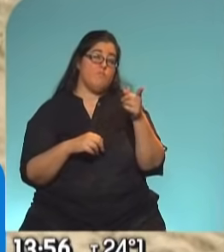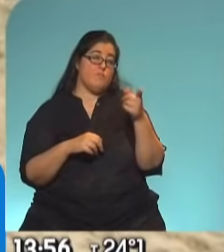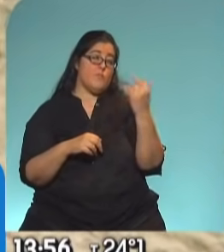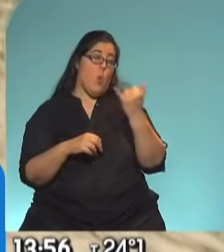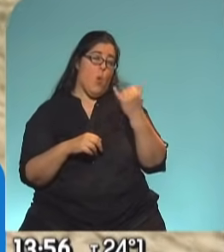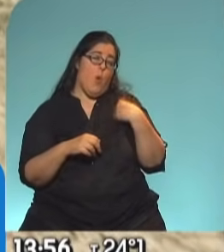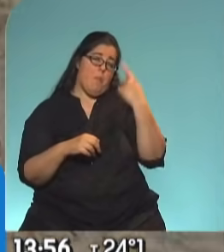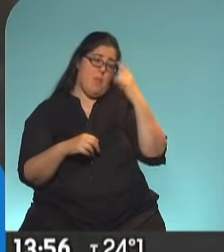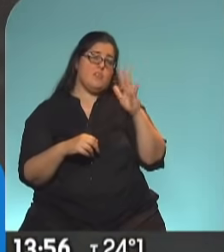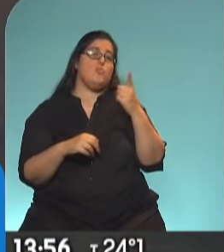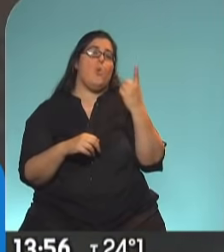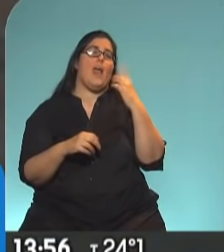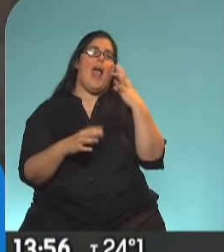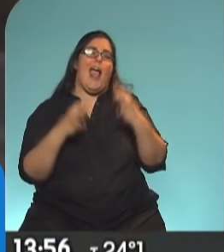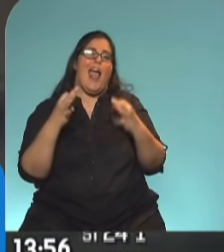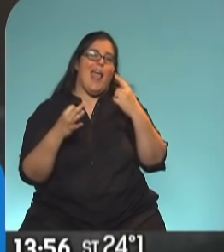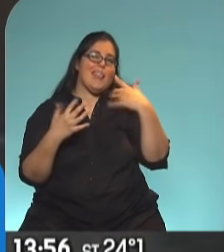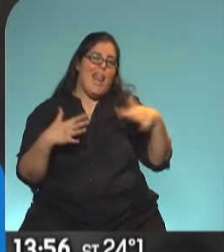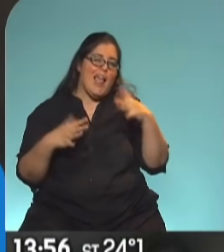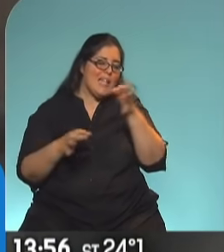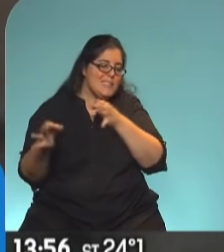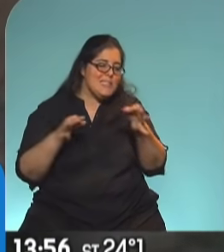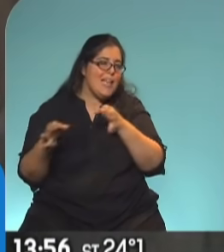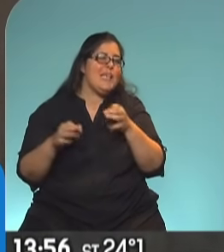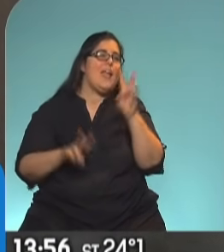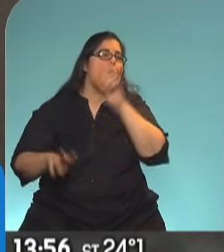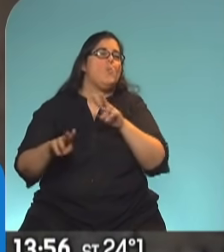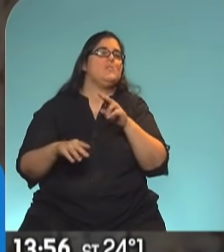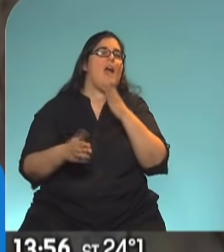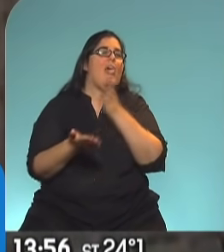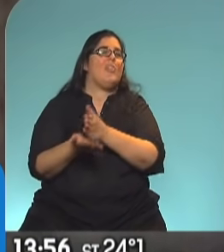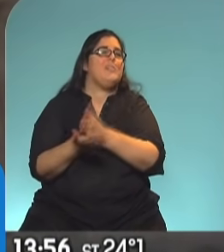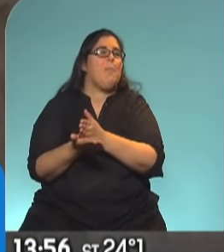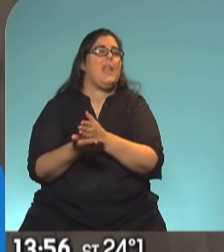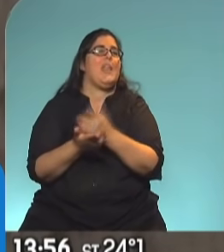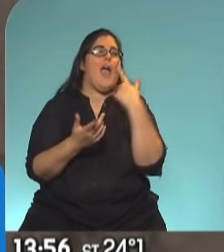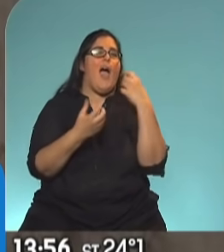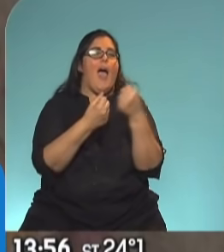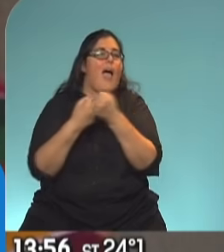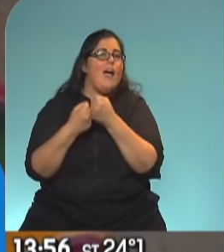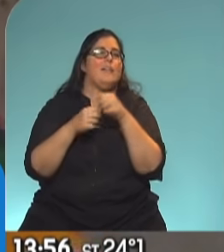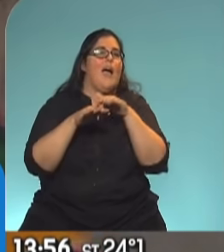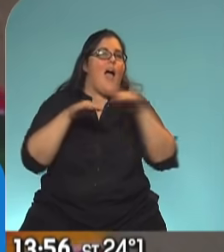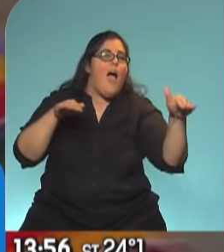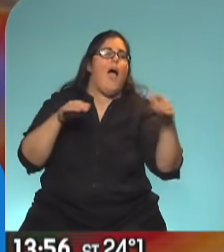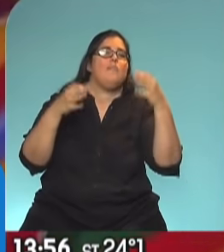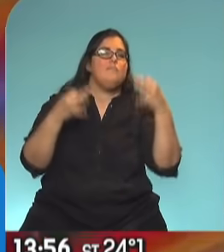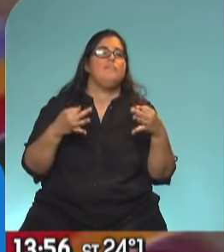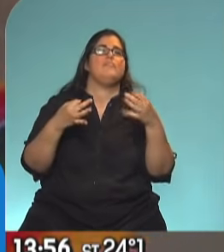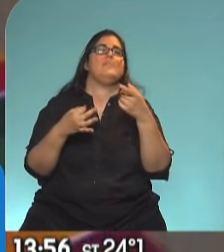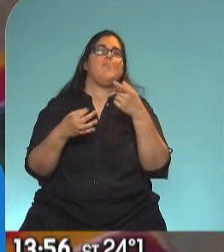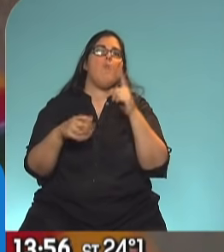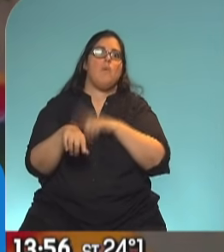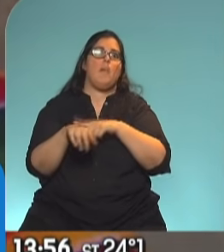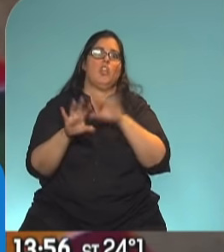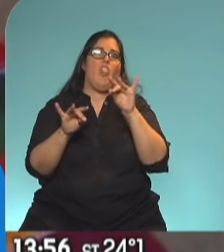inteligencia organizativa del MAS, ¿no? Que logró mantener la disciplina o mantener la cohesión, digamos, no la disciplina, mantener la cohesión en un momento muy